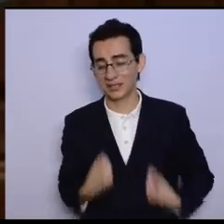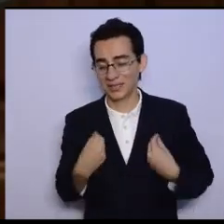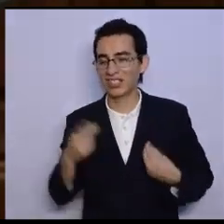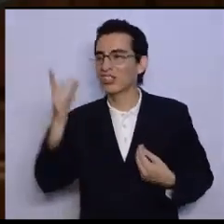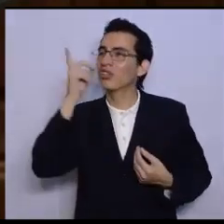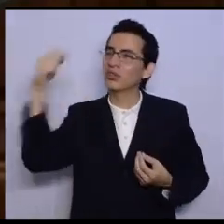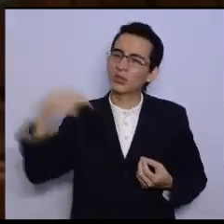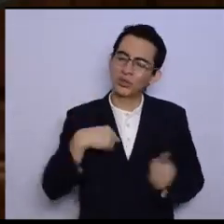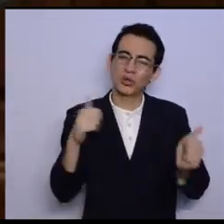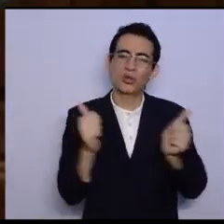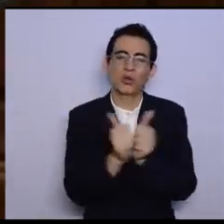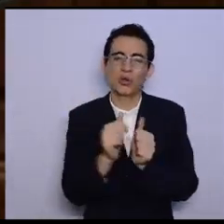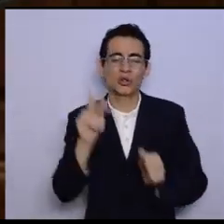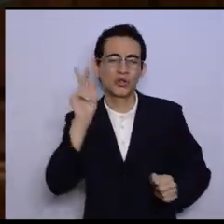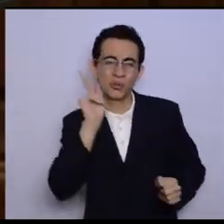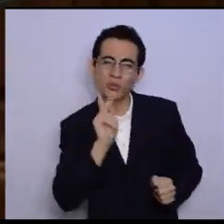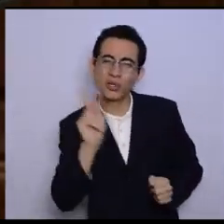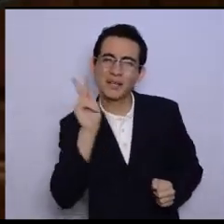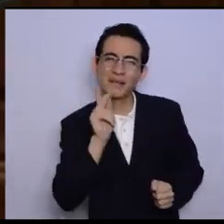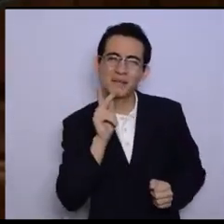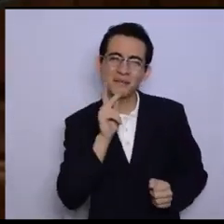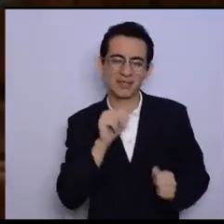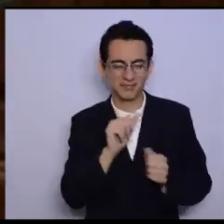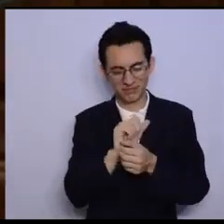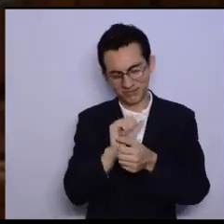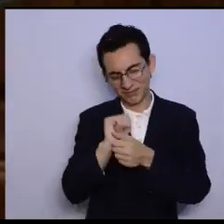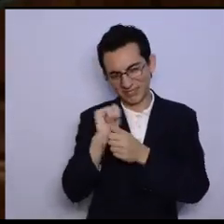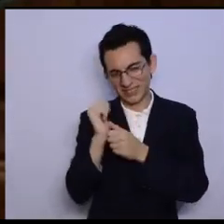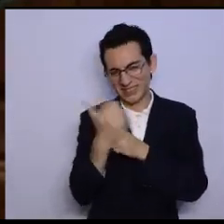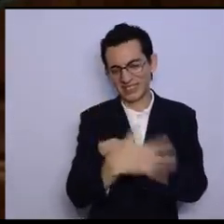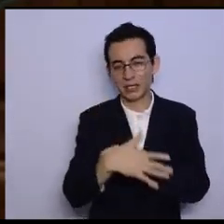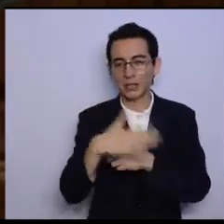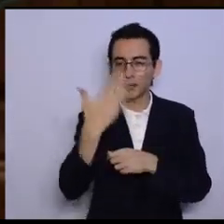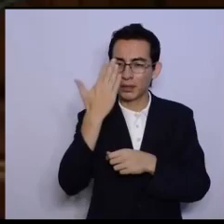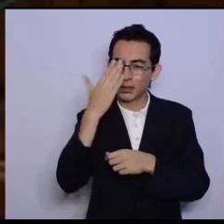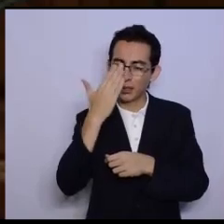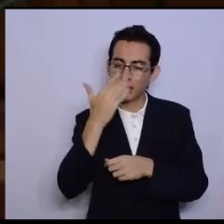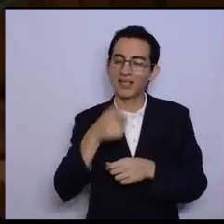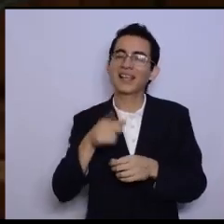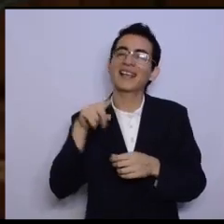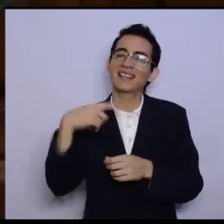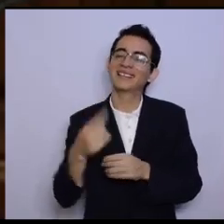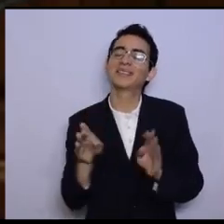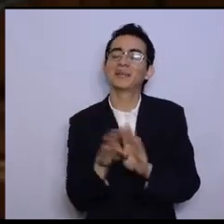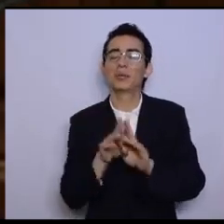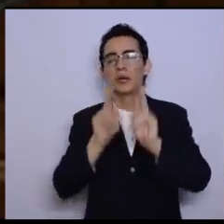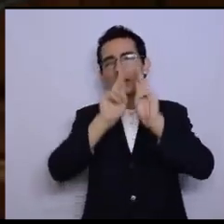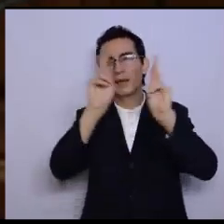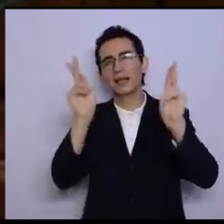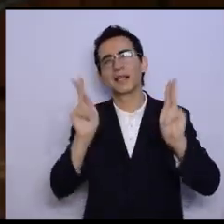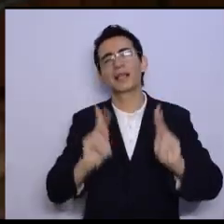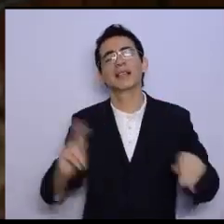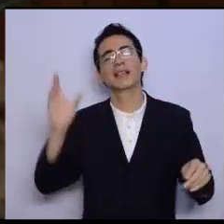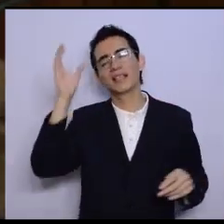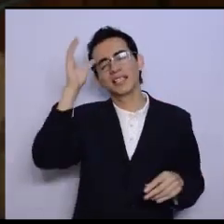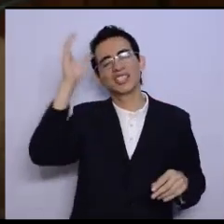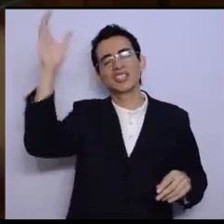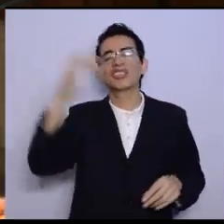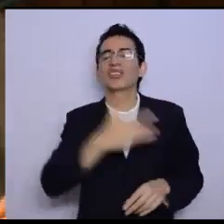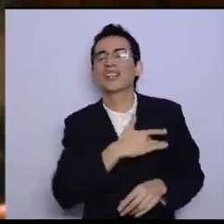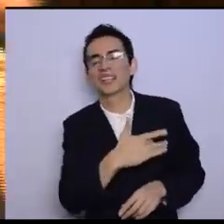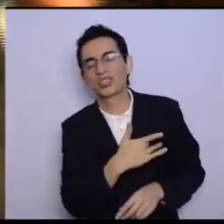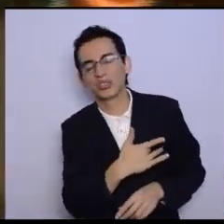Él nos limpia. Y vuelve a salir el brillo, la paz de Cristo en el corazón. Y empiezas